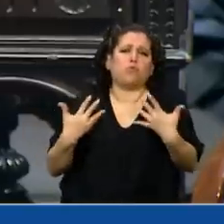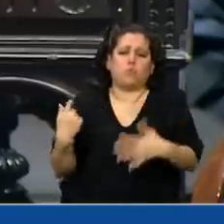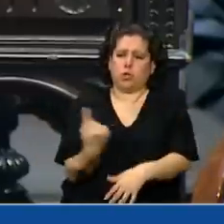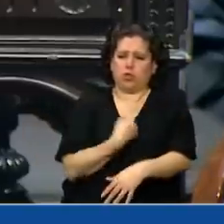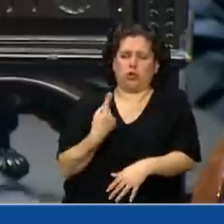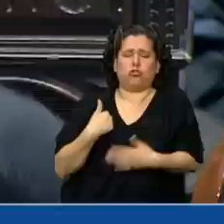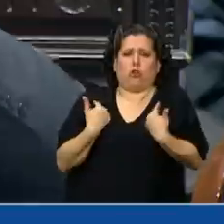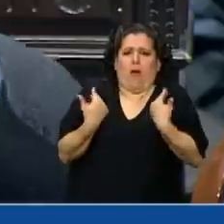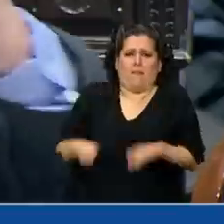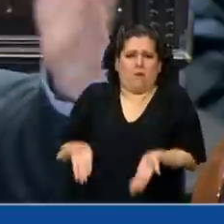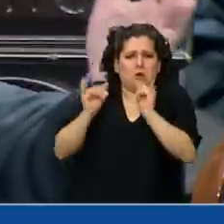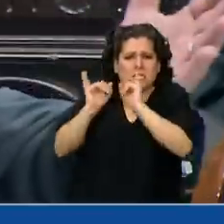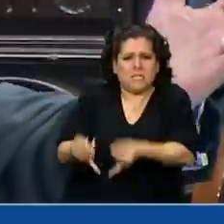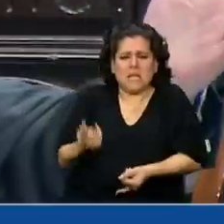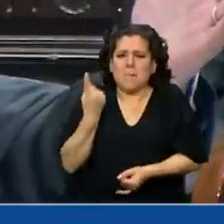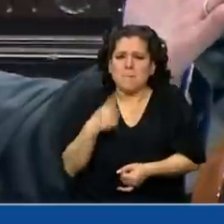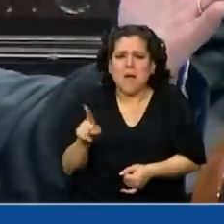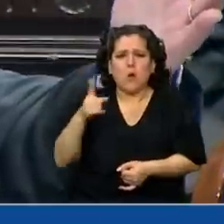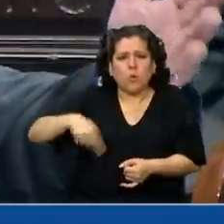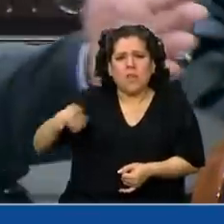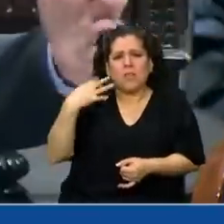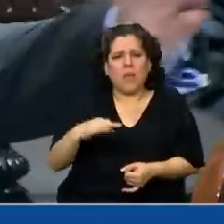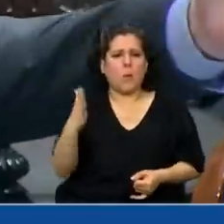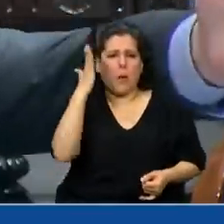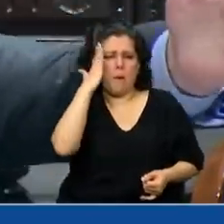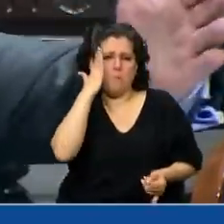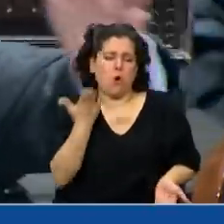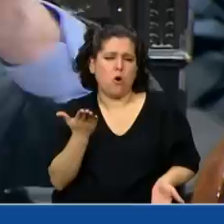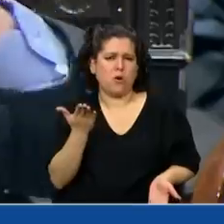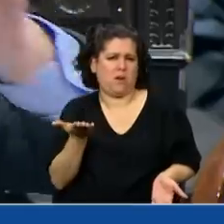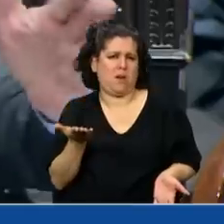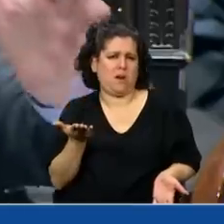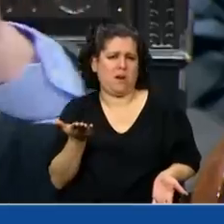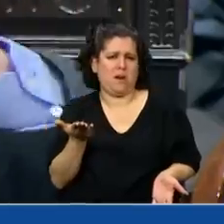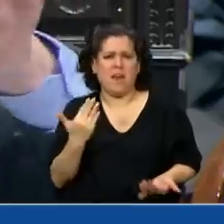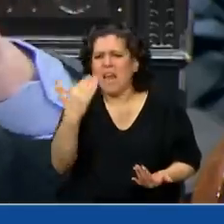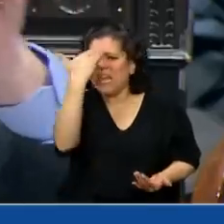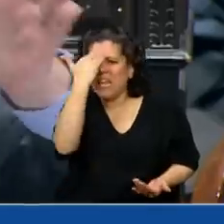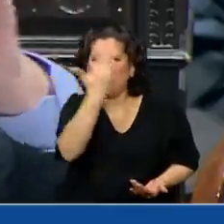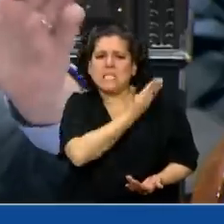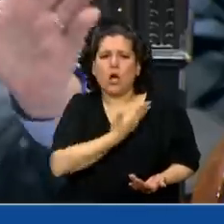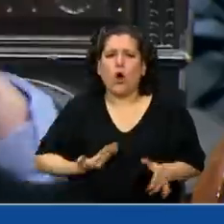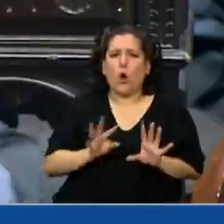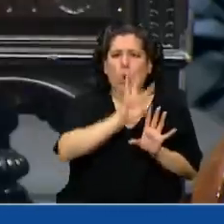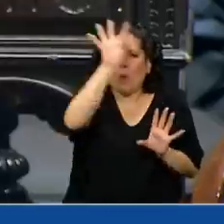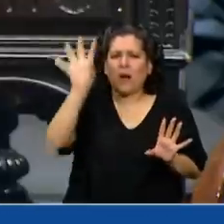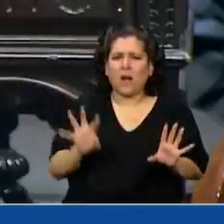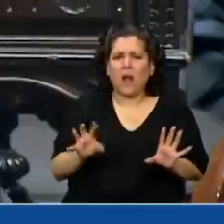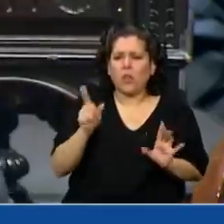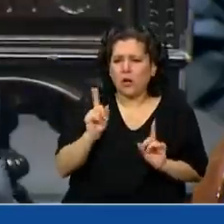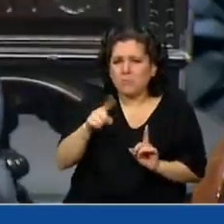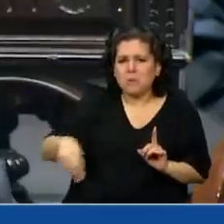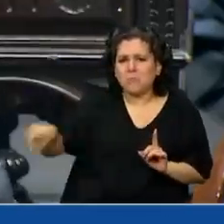que estamos a favor. Pero tengan memoria. Miren lo que se ha dicho. 15 gobernadores de ustedes eran